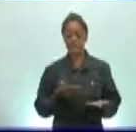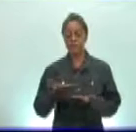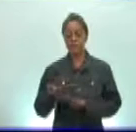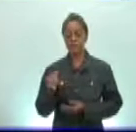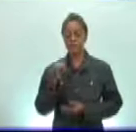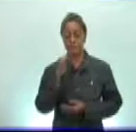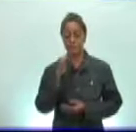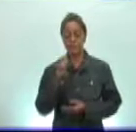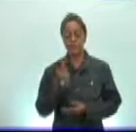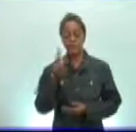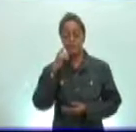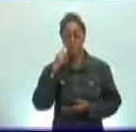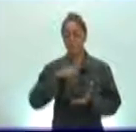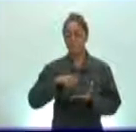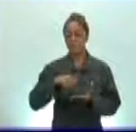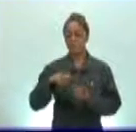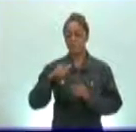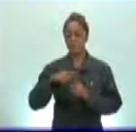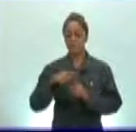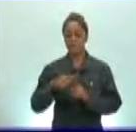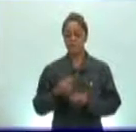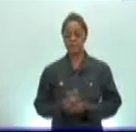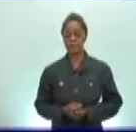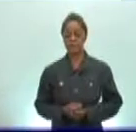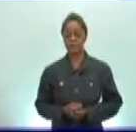imagen y vamos a anotar el tema.